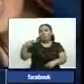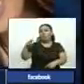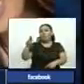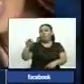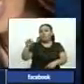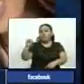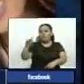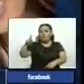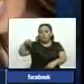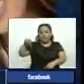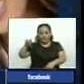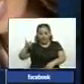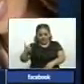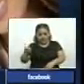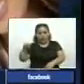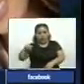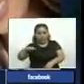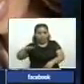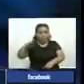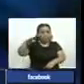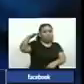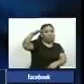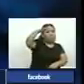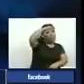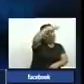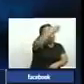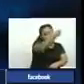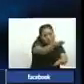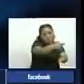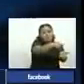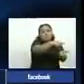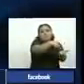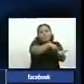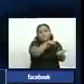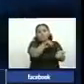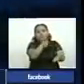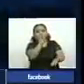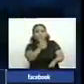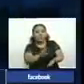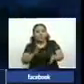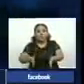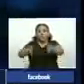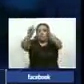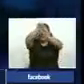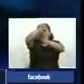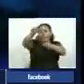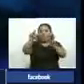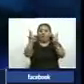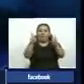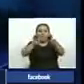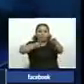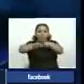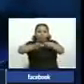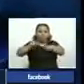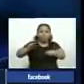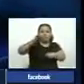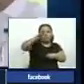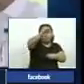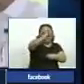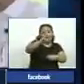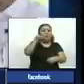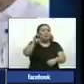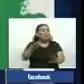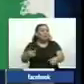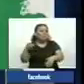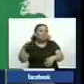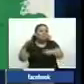suroriental de Bolívar, y tenía como destino Caracas, según informó el Instituto Nacional de Aeronáutica Civil. Específicamente, el